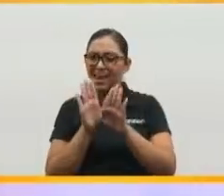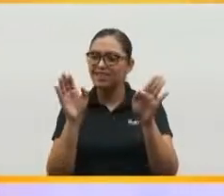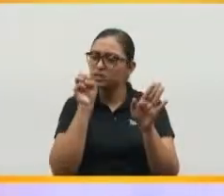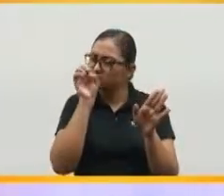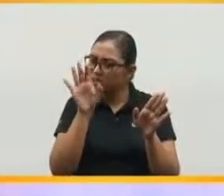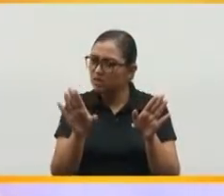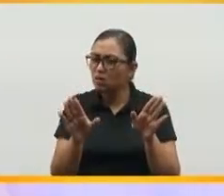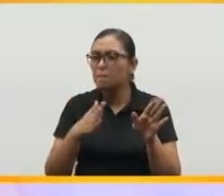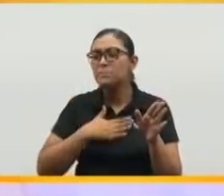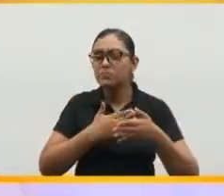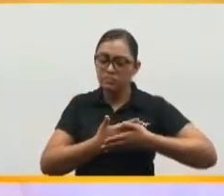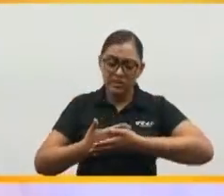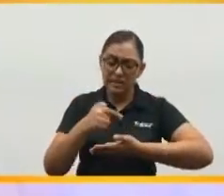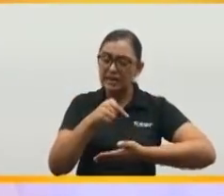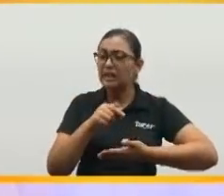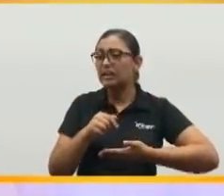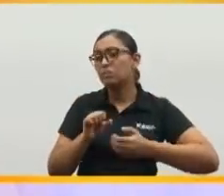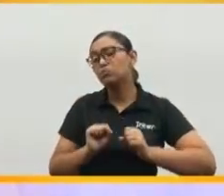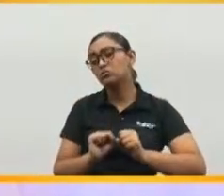palabra, mi hija se va a levantar.